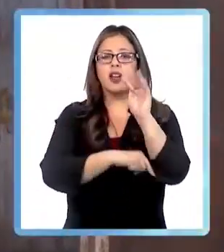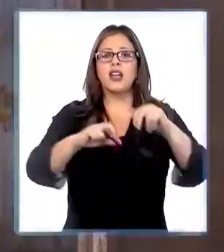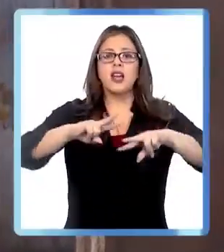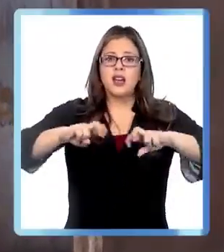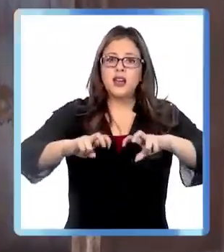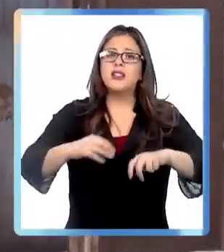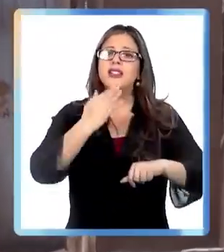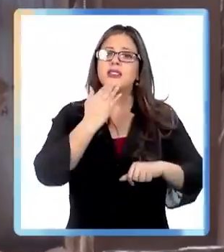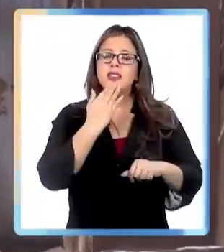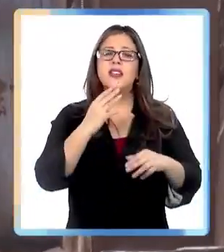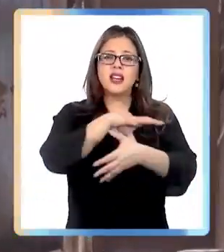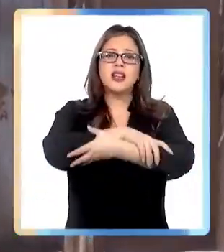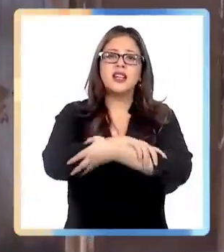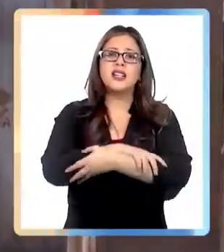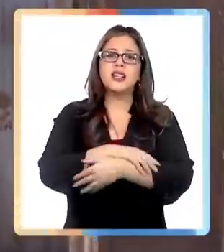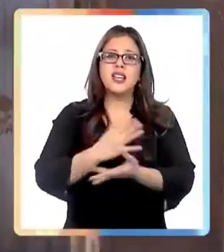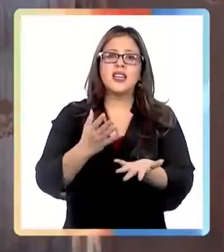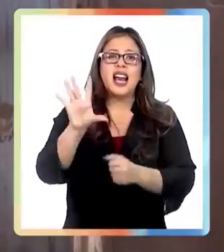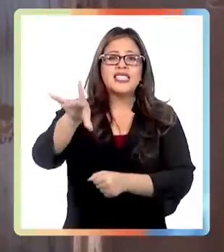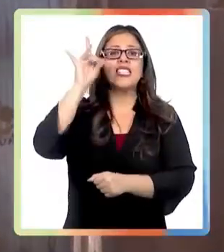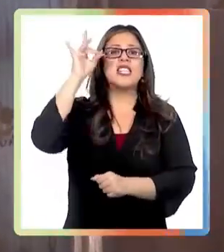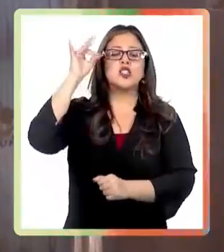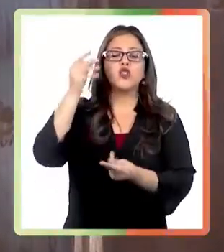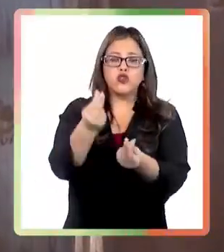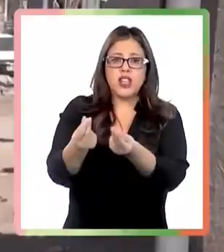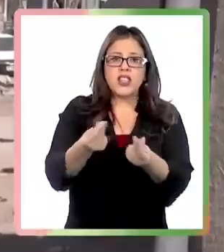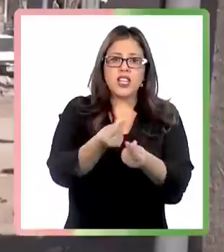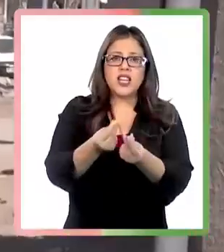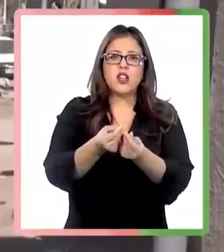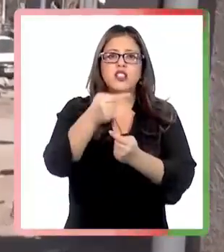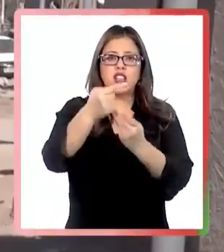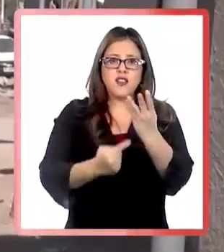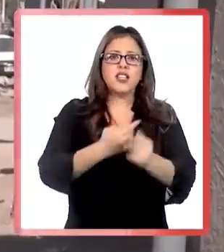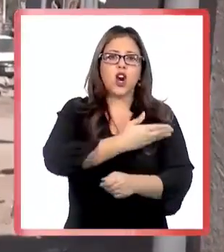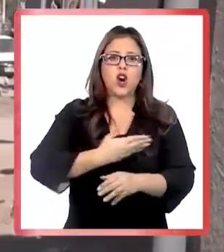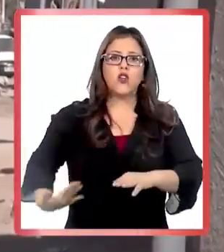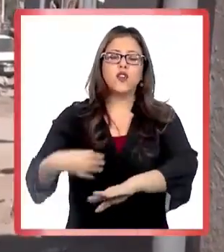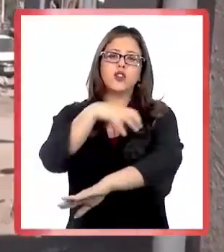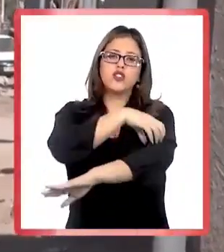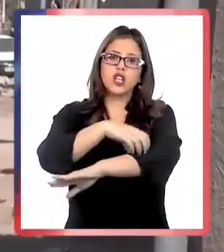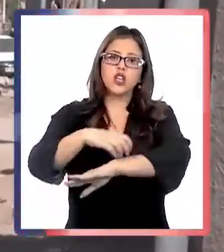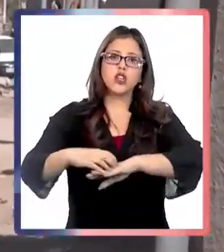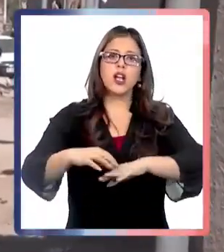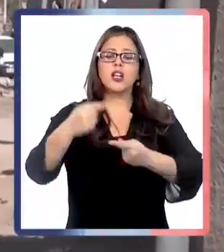convenios de asignación directa de dineros de varios gobiernos regionales con distintas fundaciones del país.